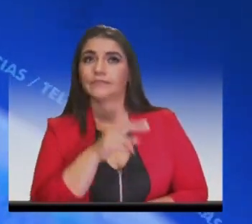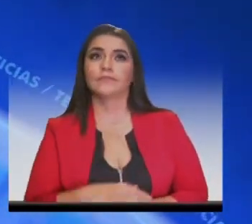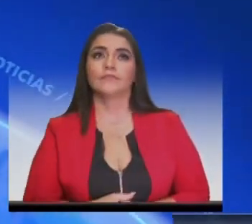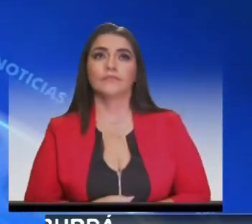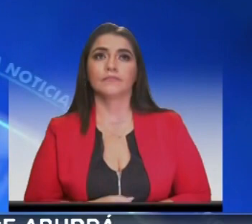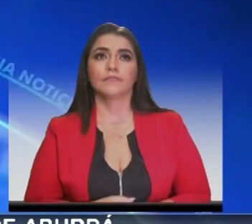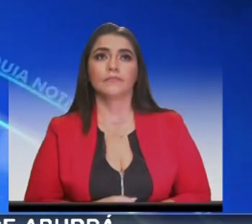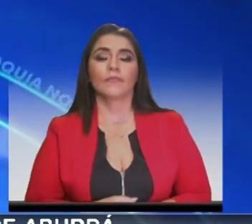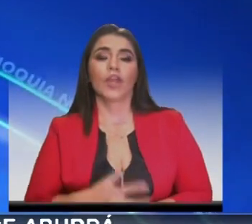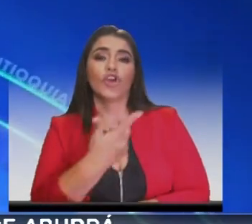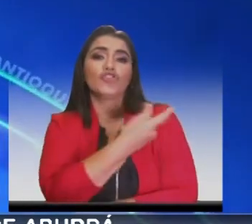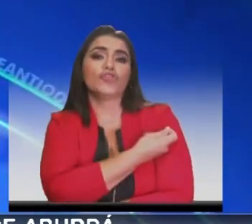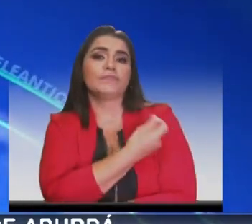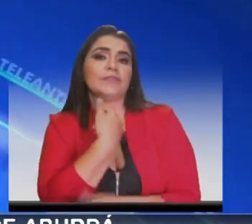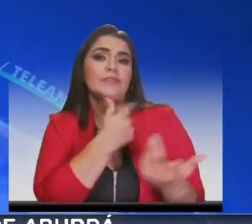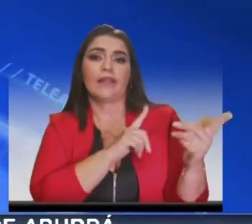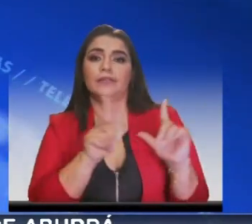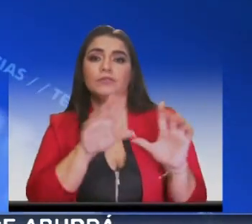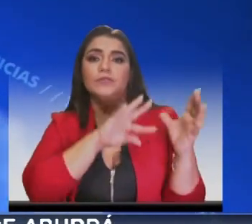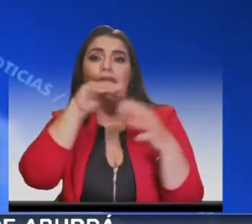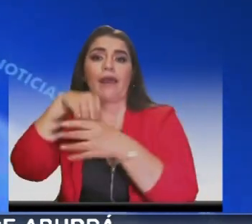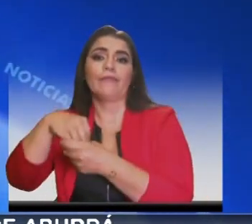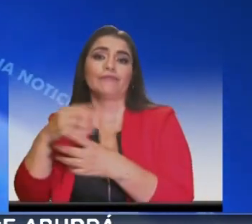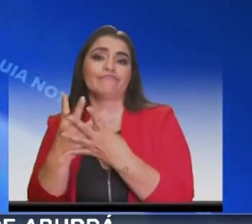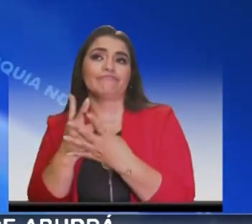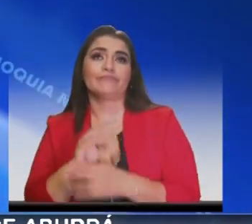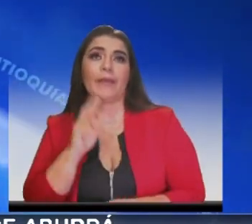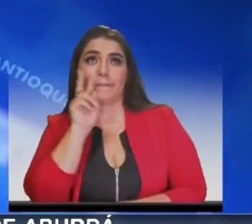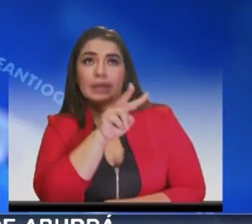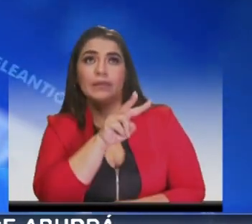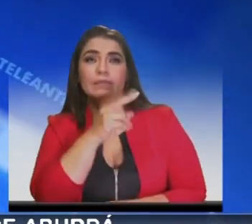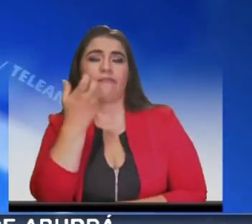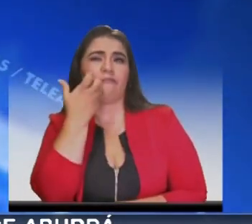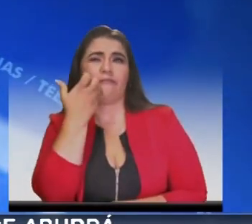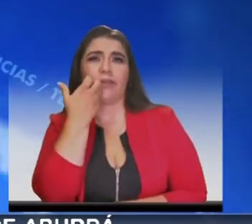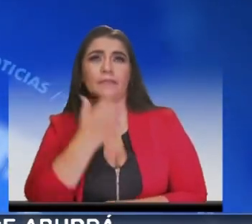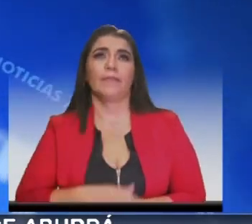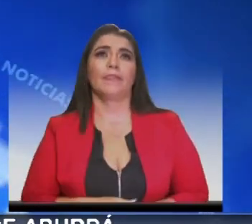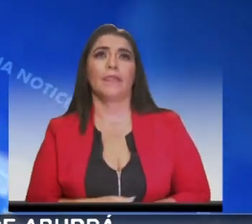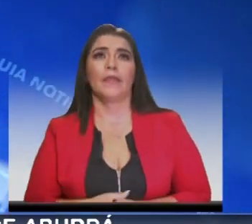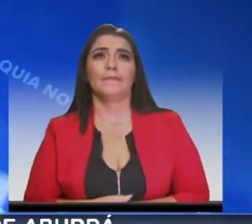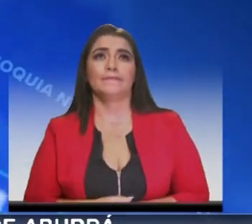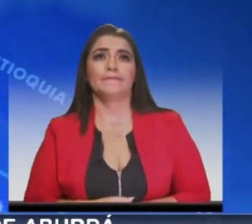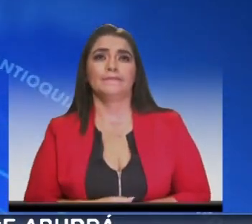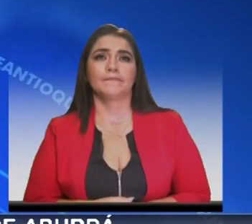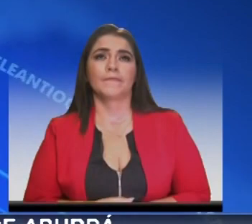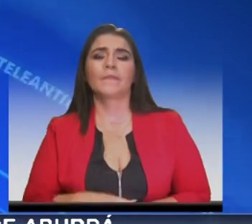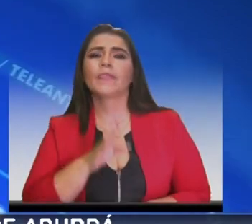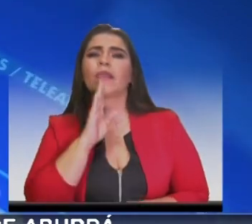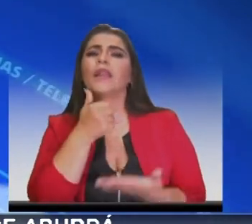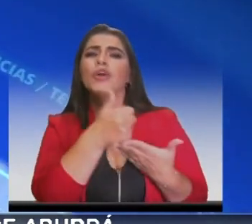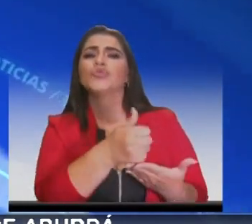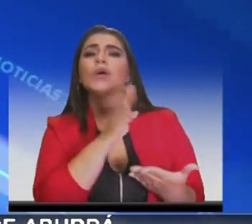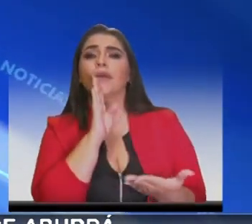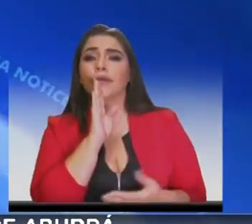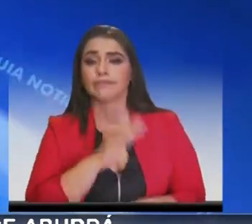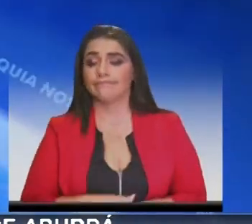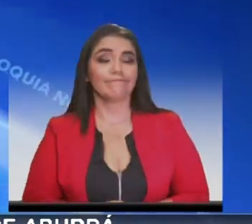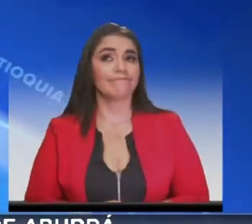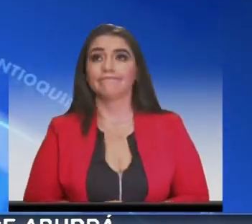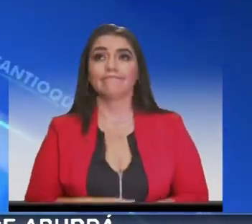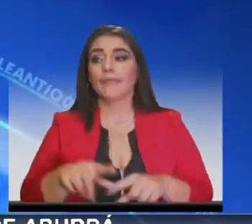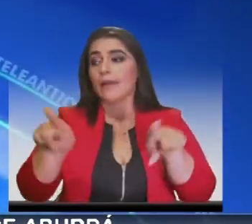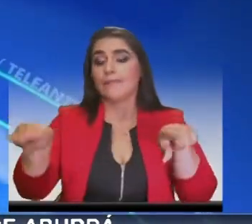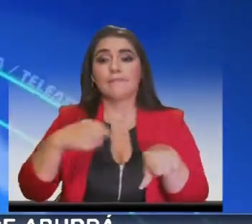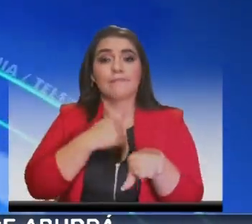y le aplicaron una inyección y lo volvieron a meter. Véalo como está enfermo. ¿Y quién? ¿Quién hace algo por él? Nos toca a nosotros